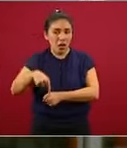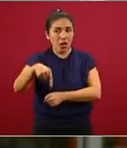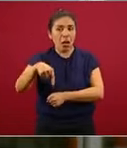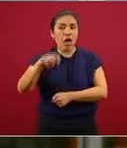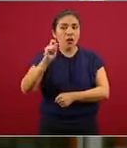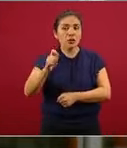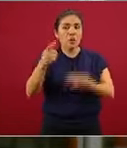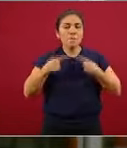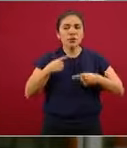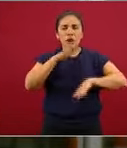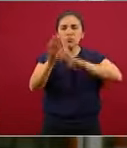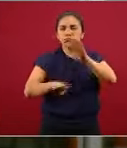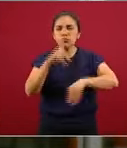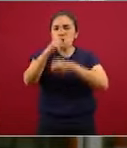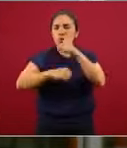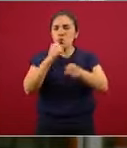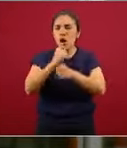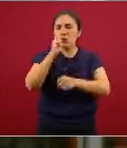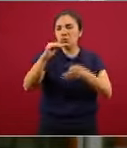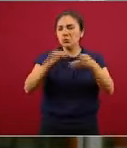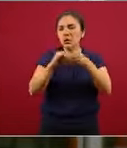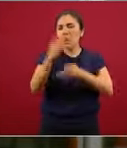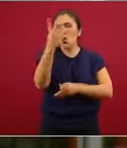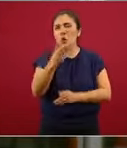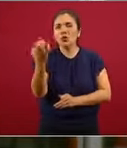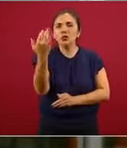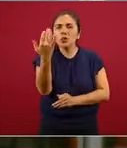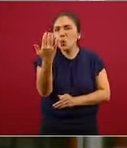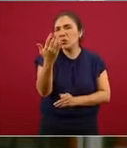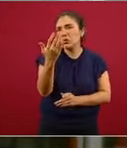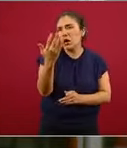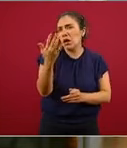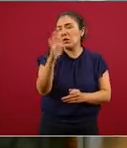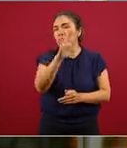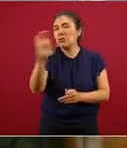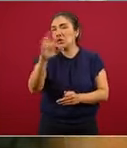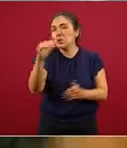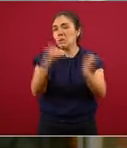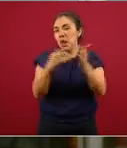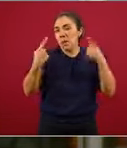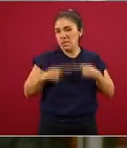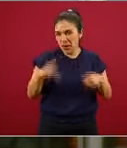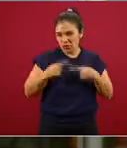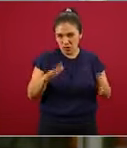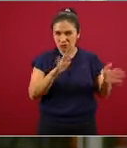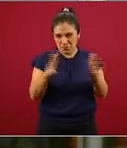las muertes anuales son de 450, casi medio millón de personas.